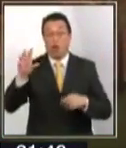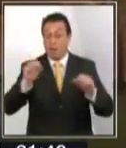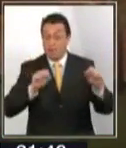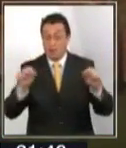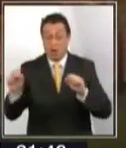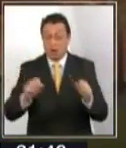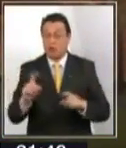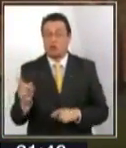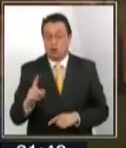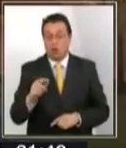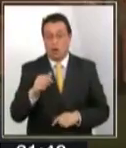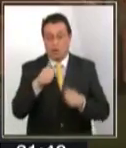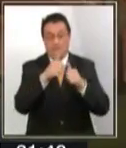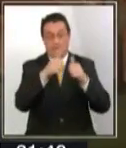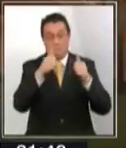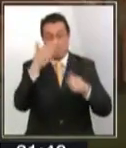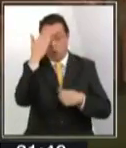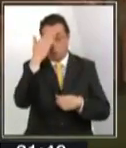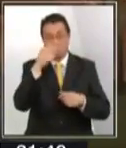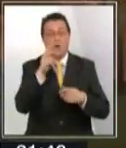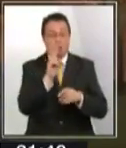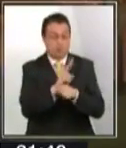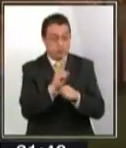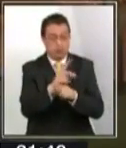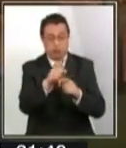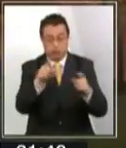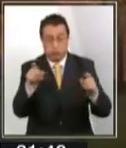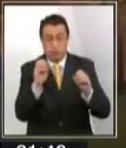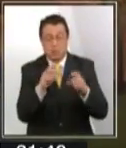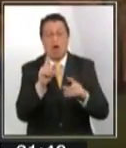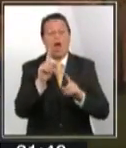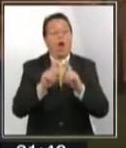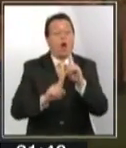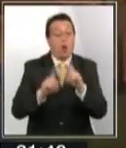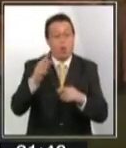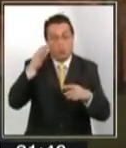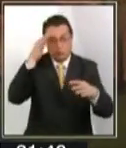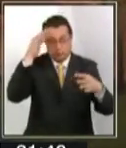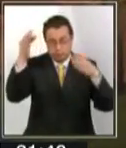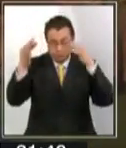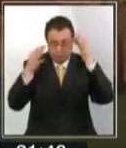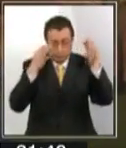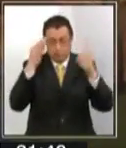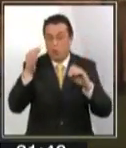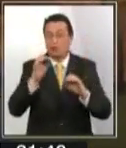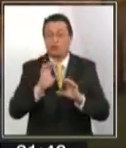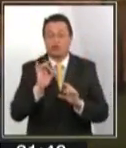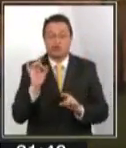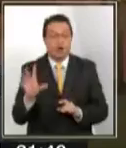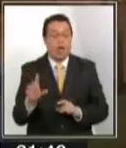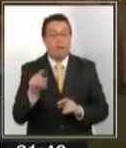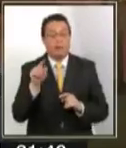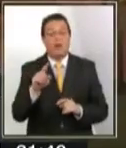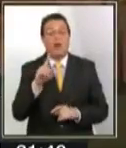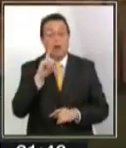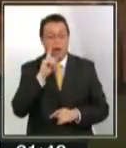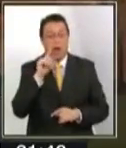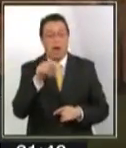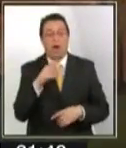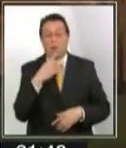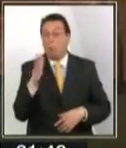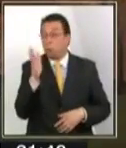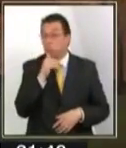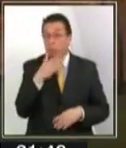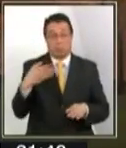la preocupación académica también, salvo muy contadas iniciativas, en las cuales algunas tuve el honor de participar, también ha brillado por su